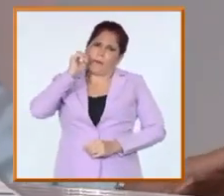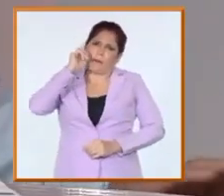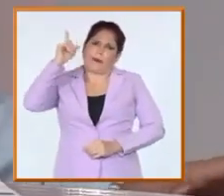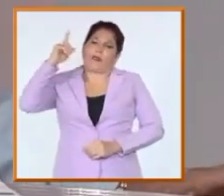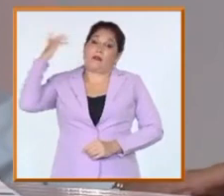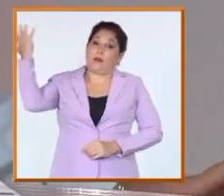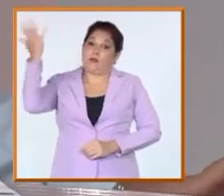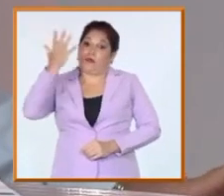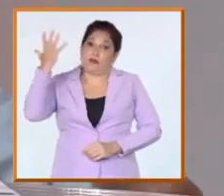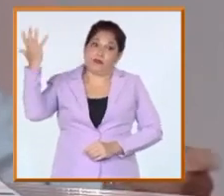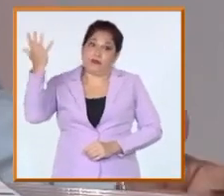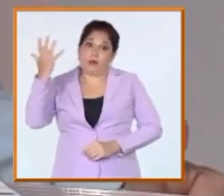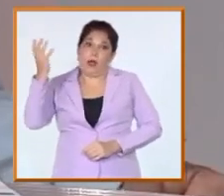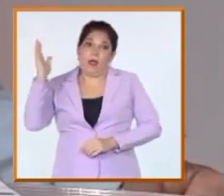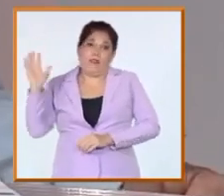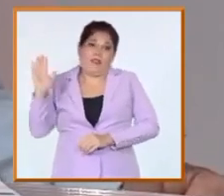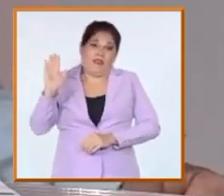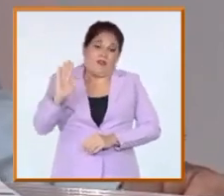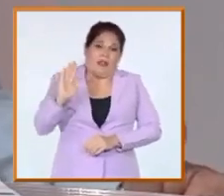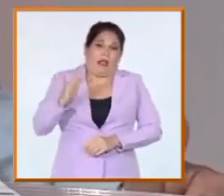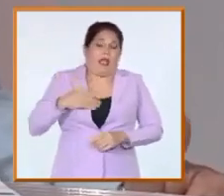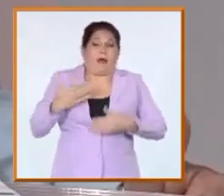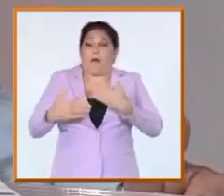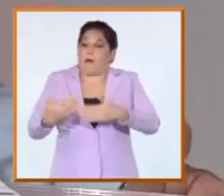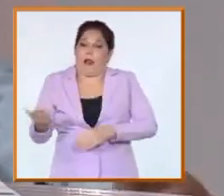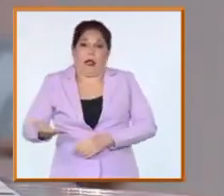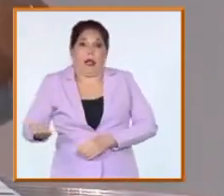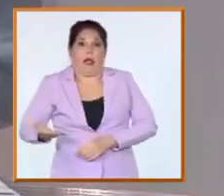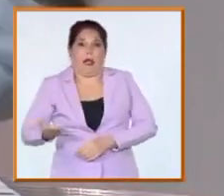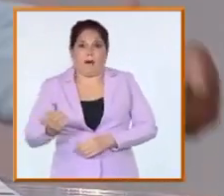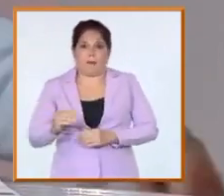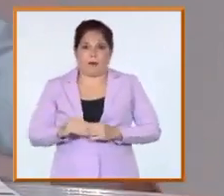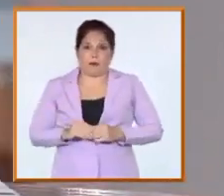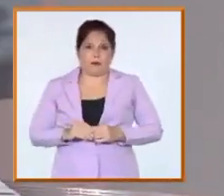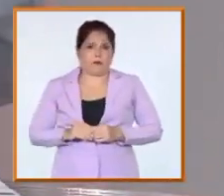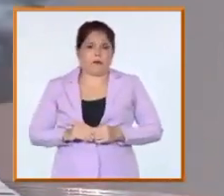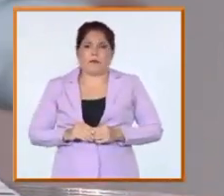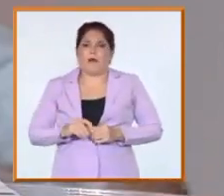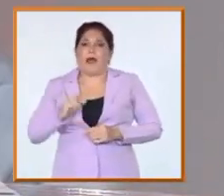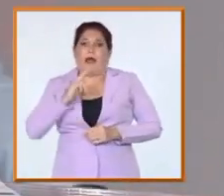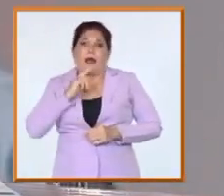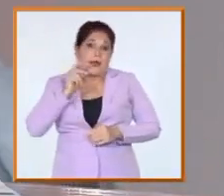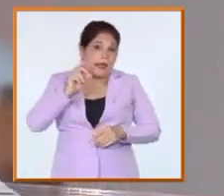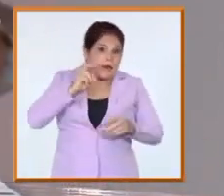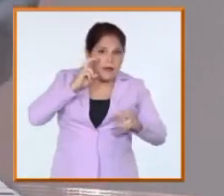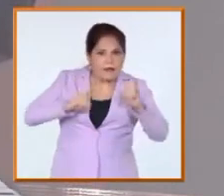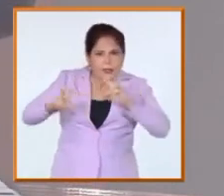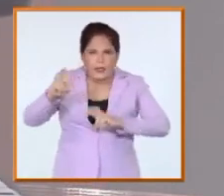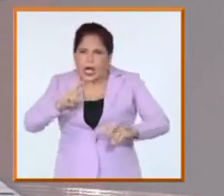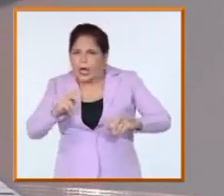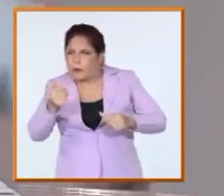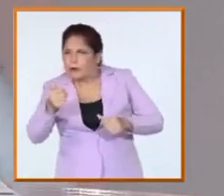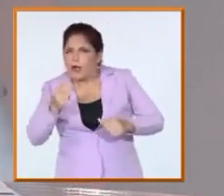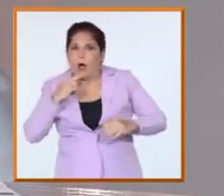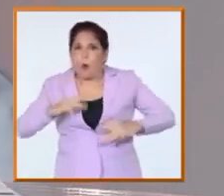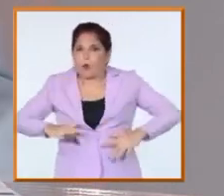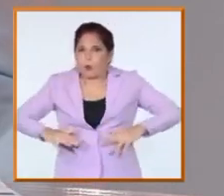una organización y además adelantaron el problema se fueron para los lugares antes revisaron antes